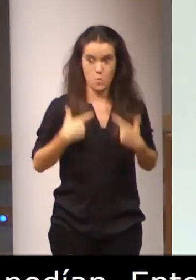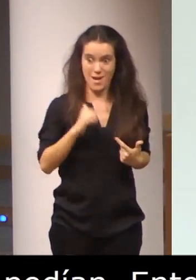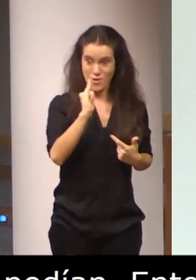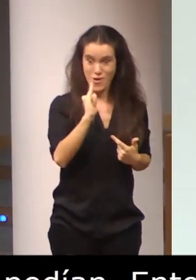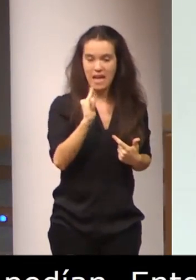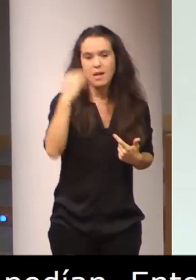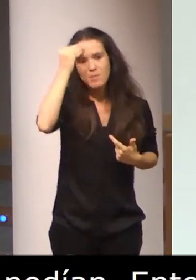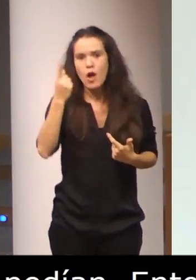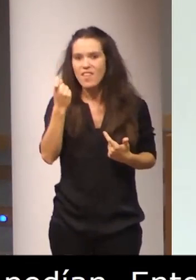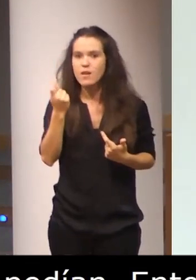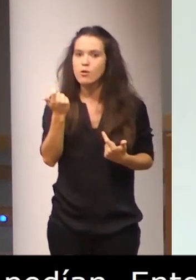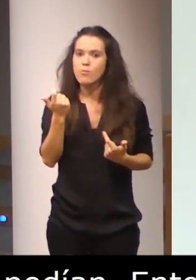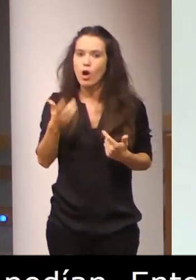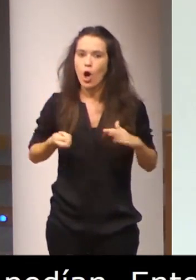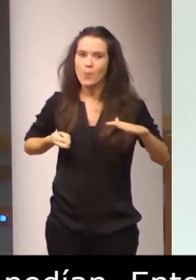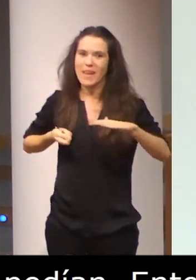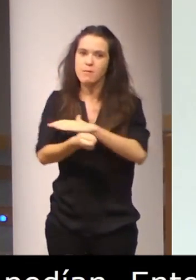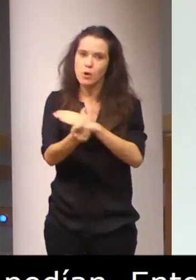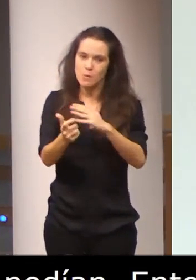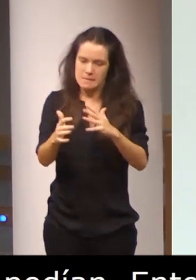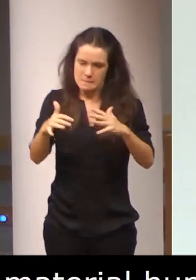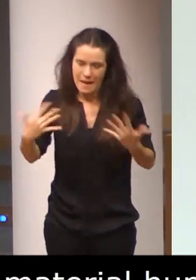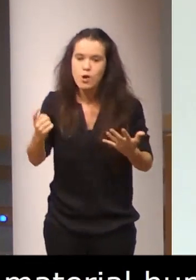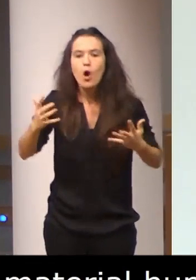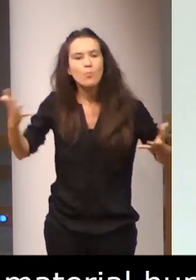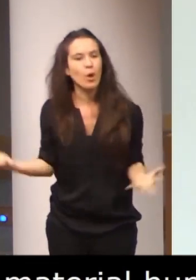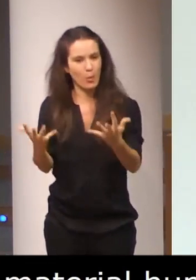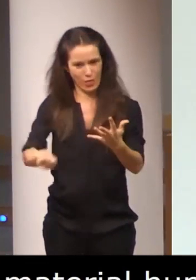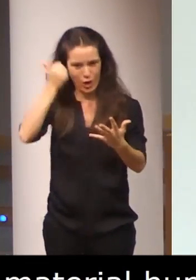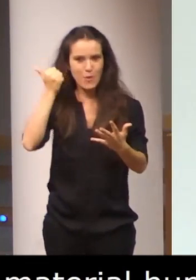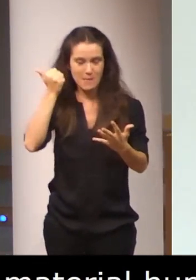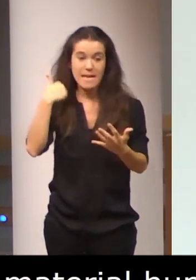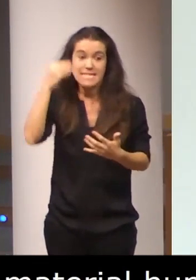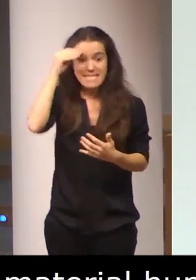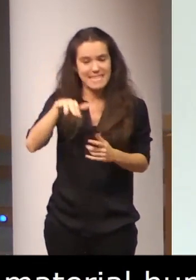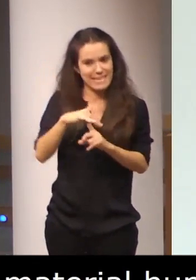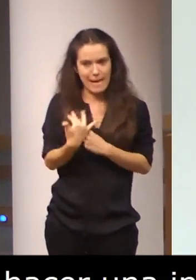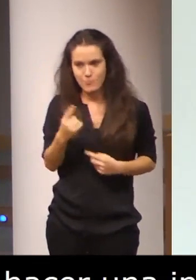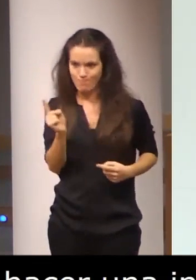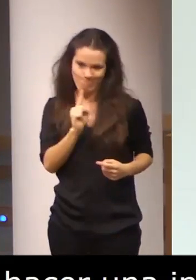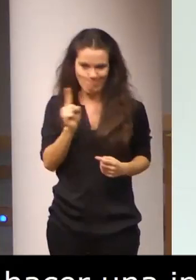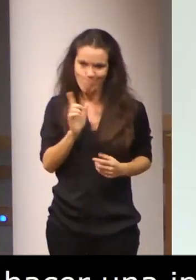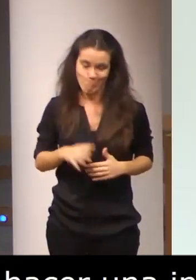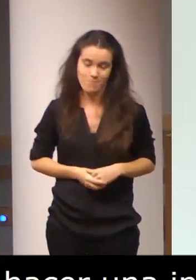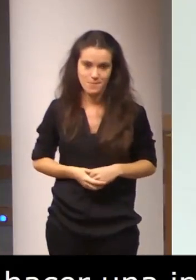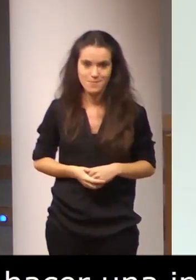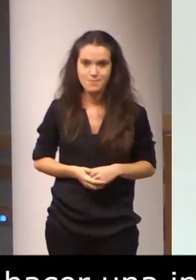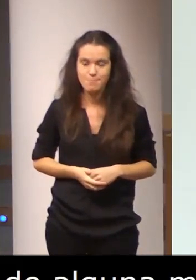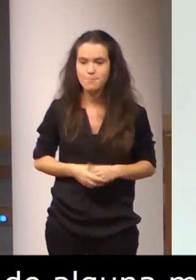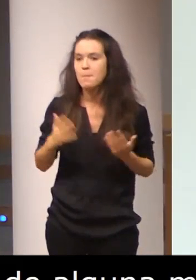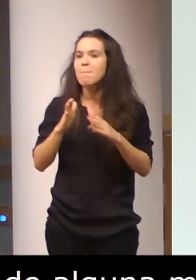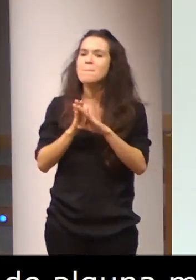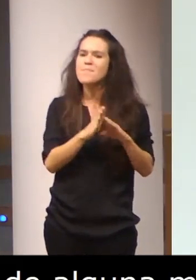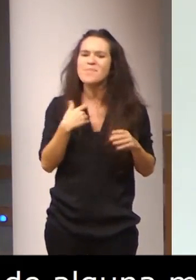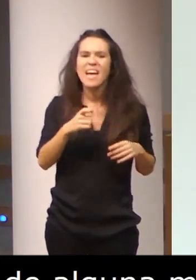hacer una inversión mayor o promoverlo de alguna manera, y creo que no es el caso. Dificultades que